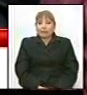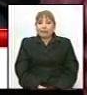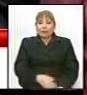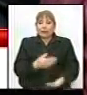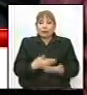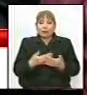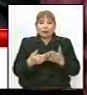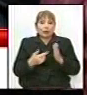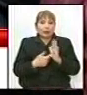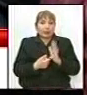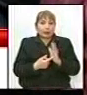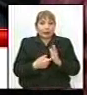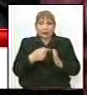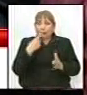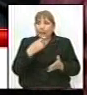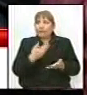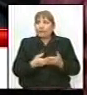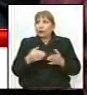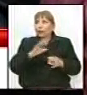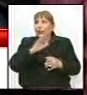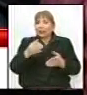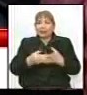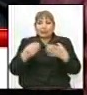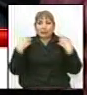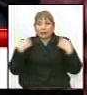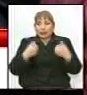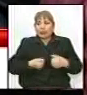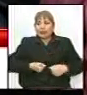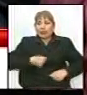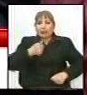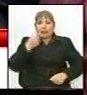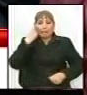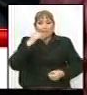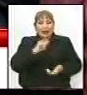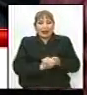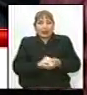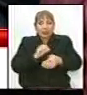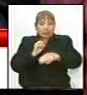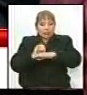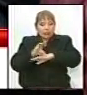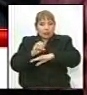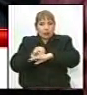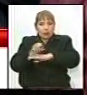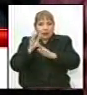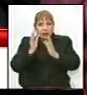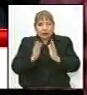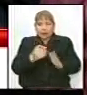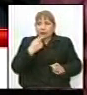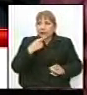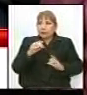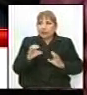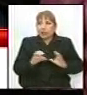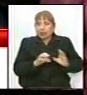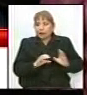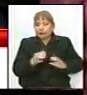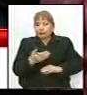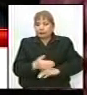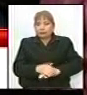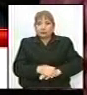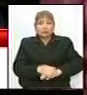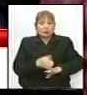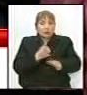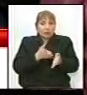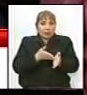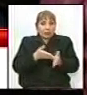dispuesto y proveído a cada una de las gerencias para que las recomendaciones se hagan de